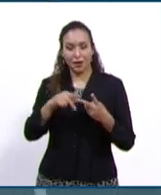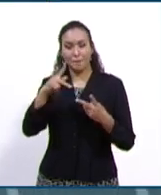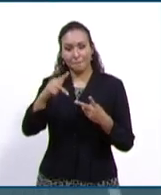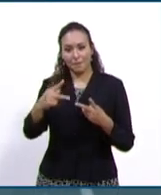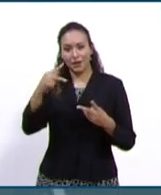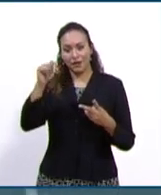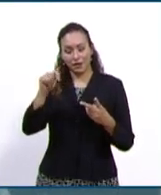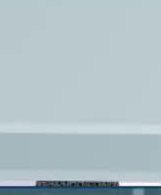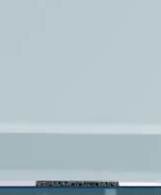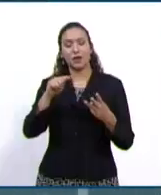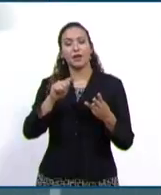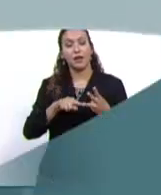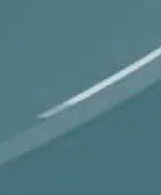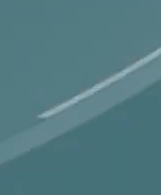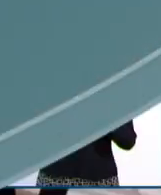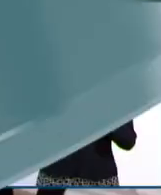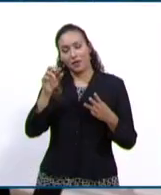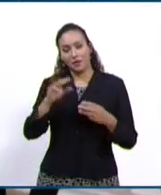PBM.